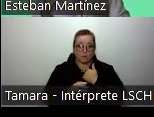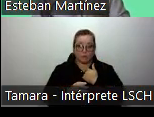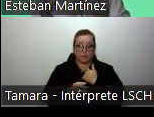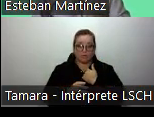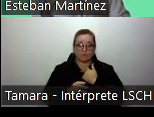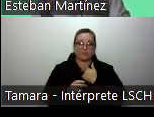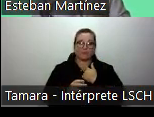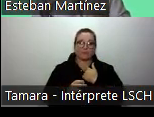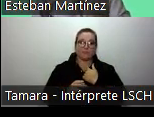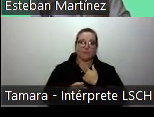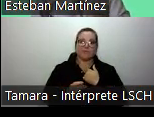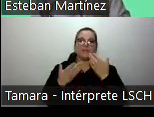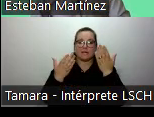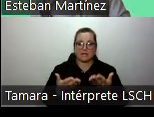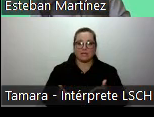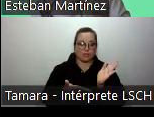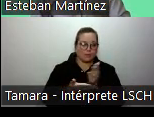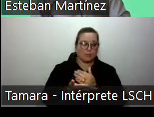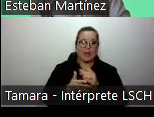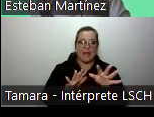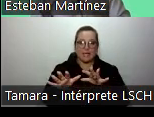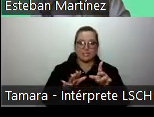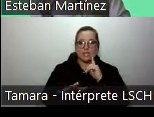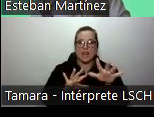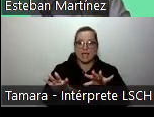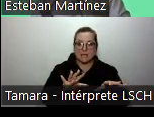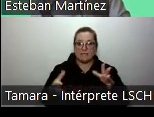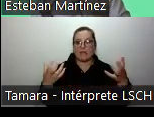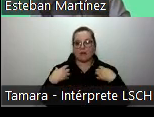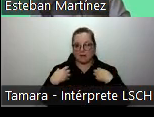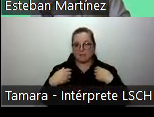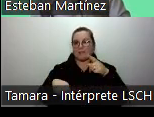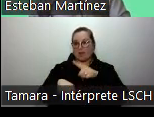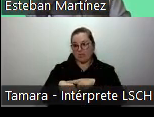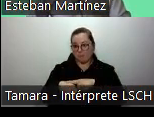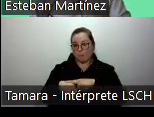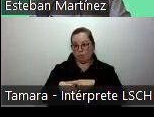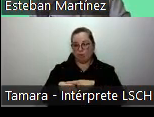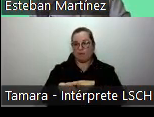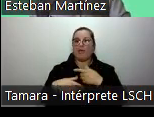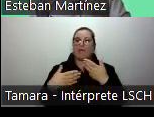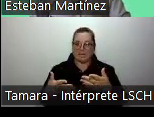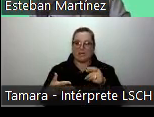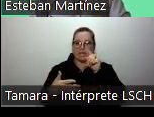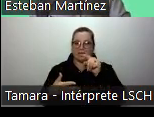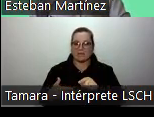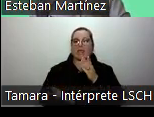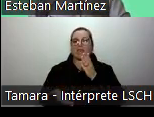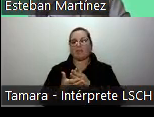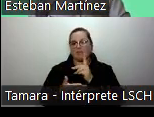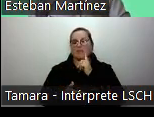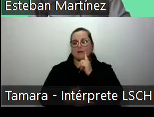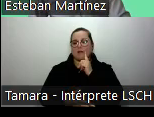cumplirlos estas planes de acción tienen actividades responsables y ciertos plazos y Estas actividades pueden